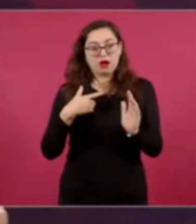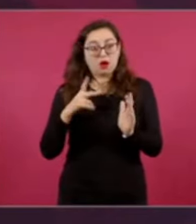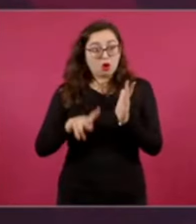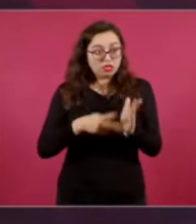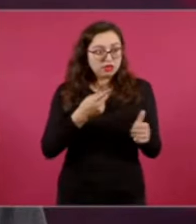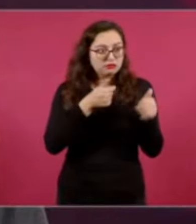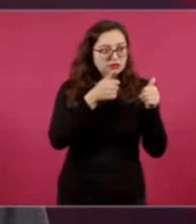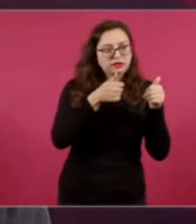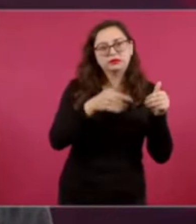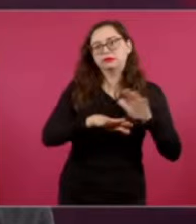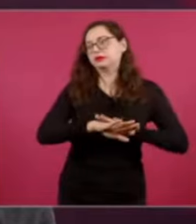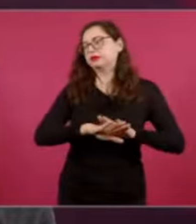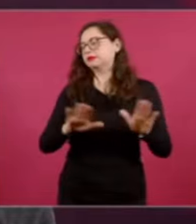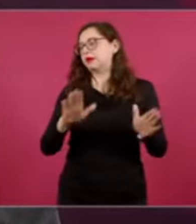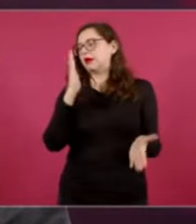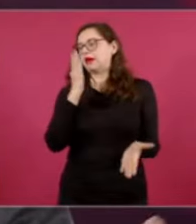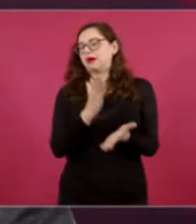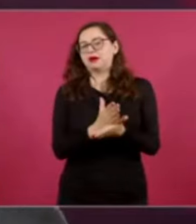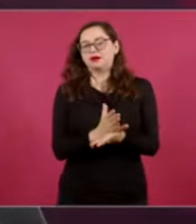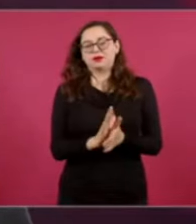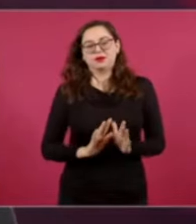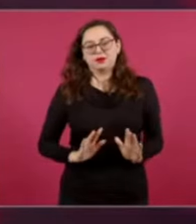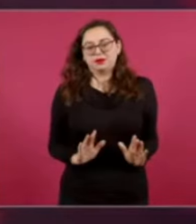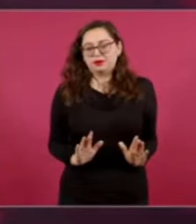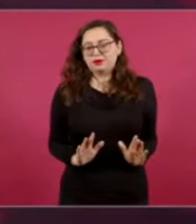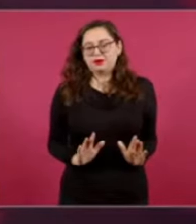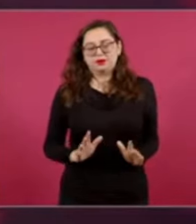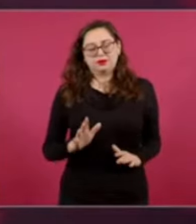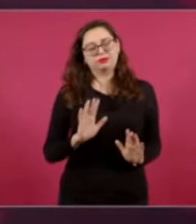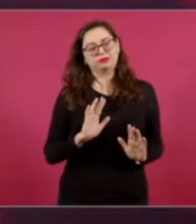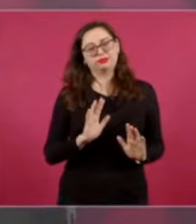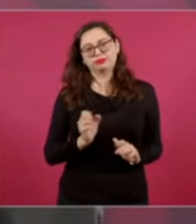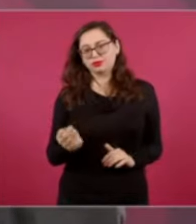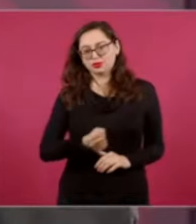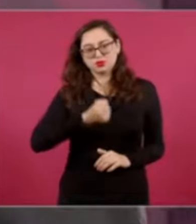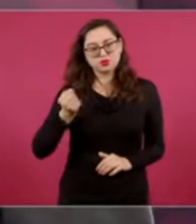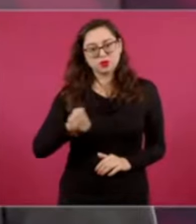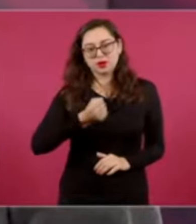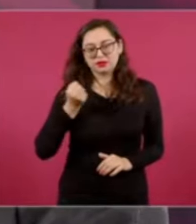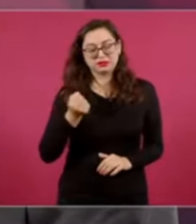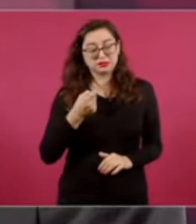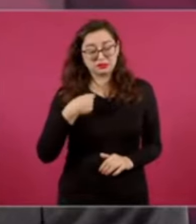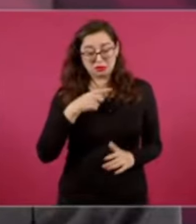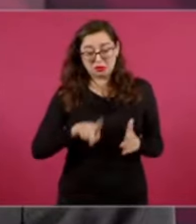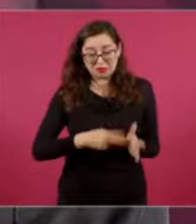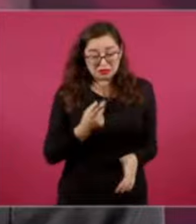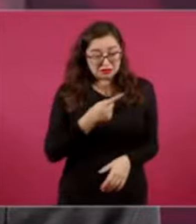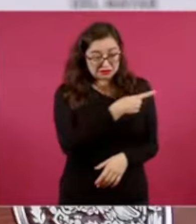porque ya no voy a estar viendo